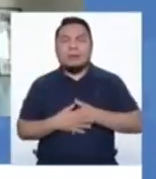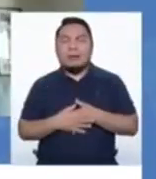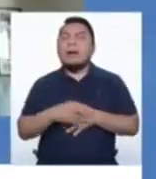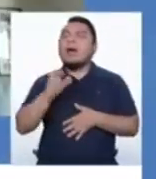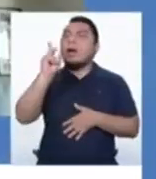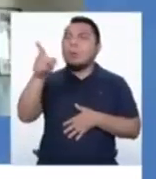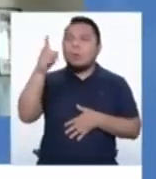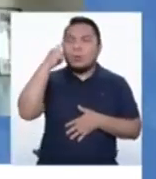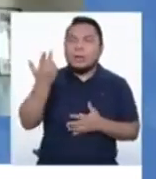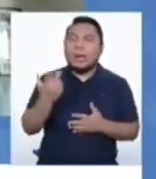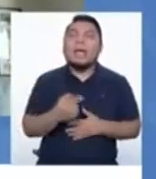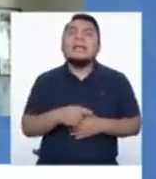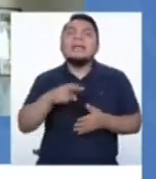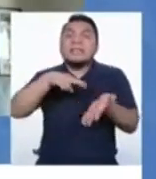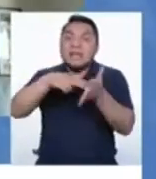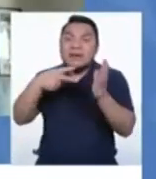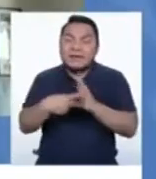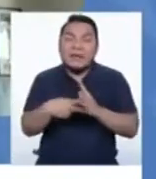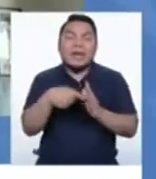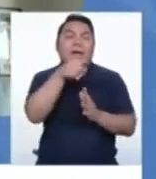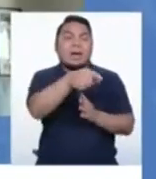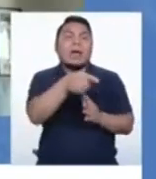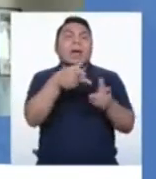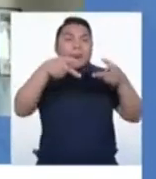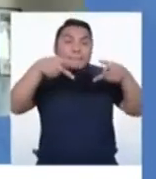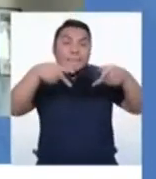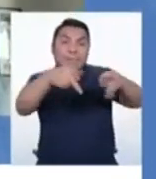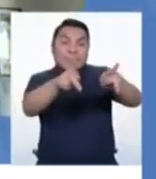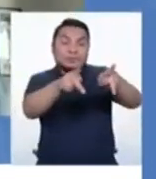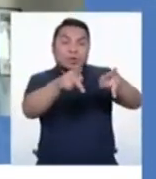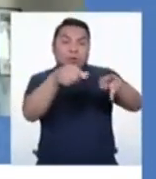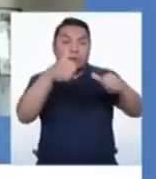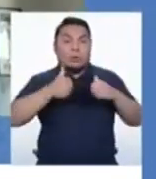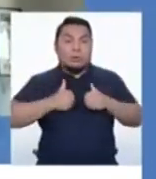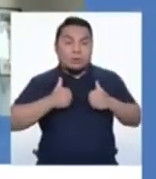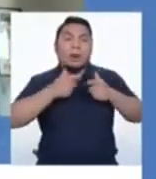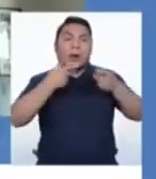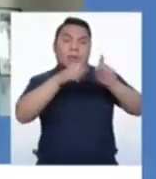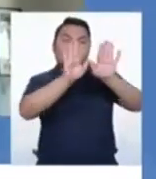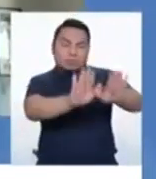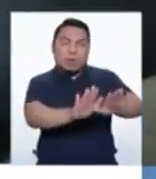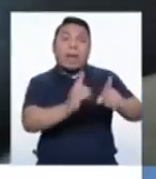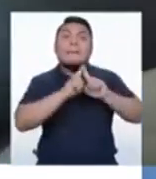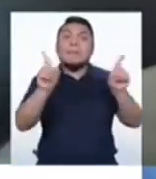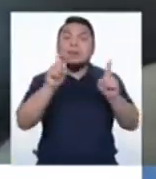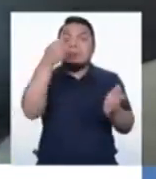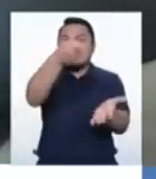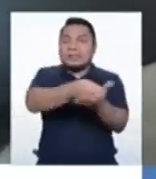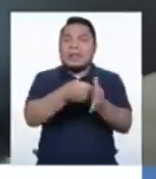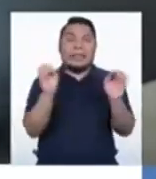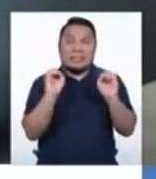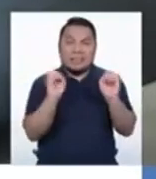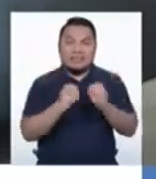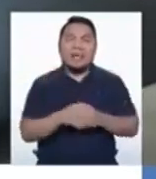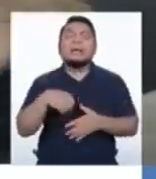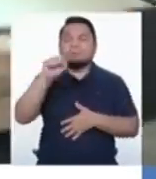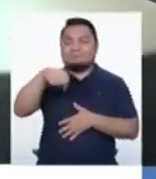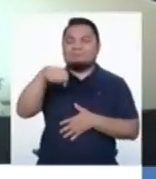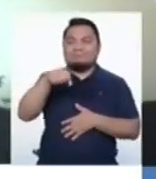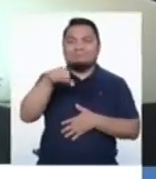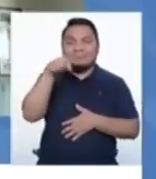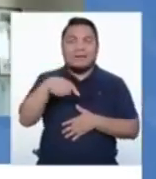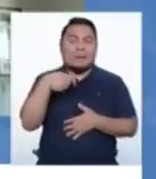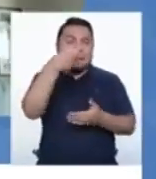estamos hablando de una licencia sin goce de haber. Correcto. Es en la práctica una licencia con goce de haber. De